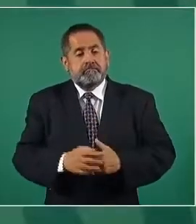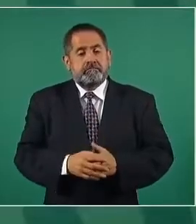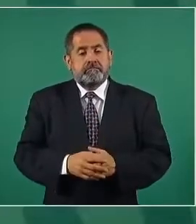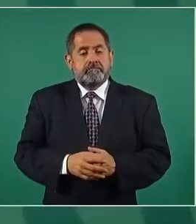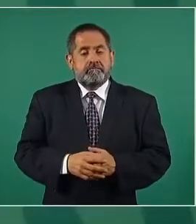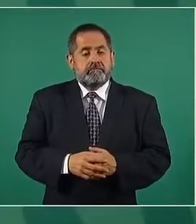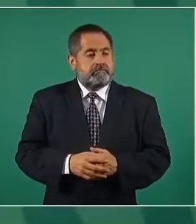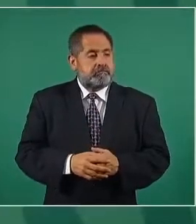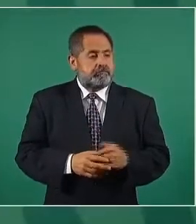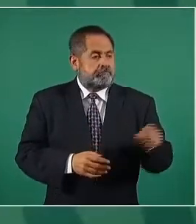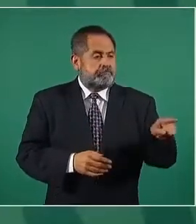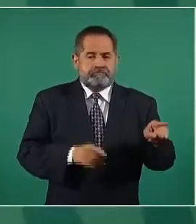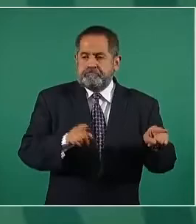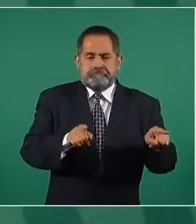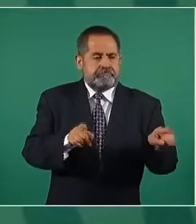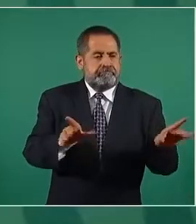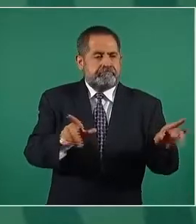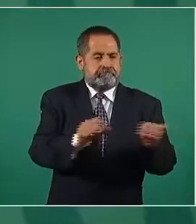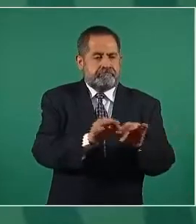unirlos